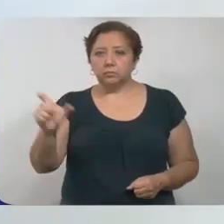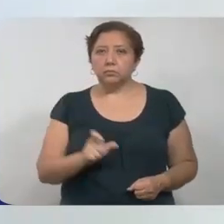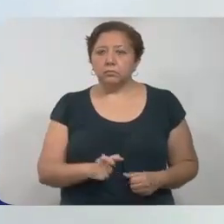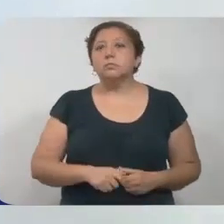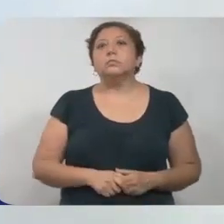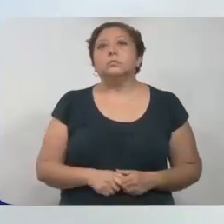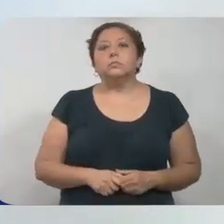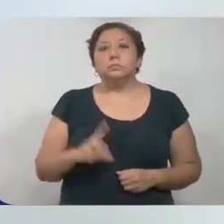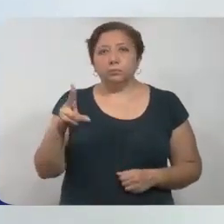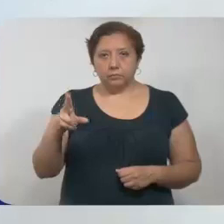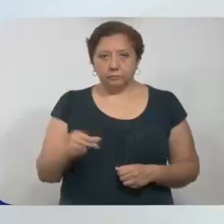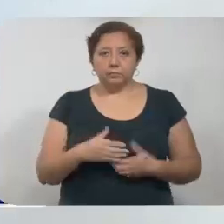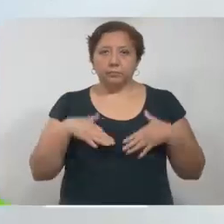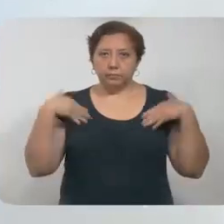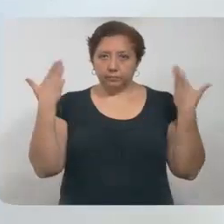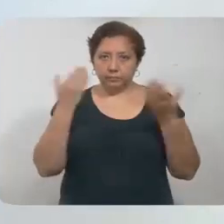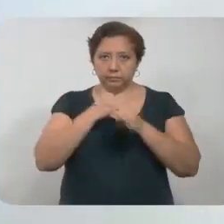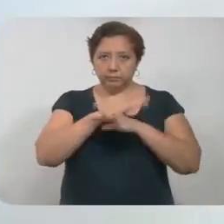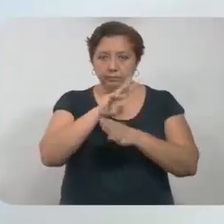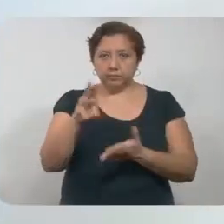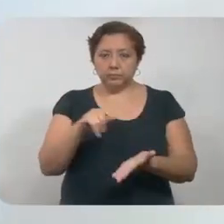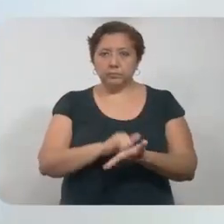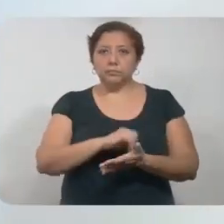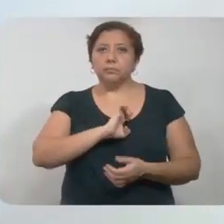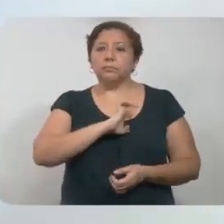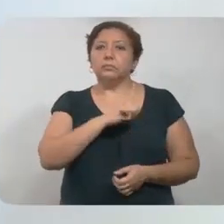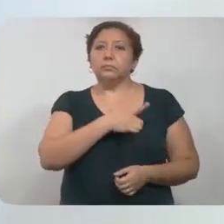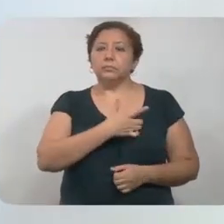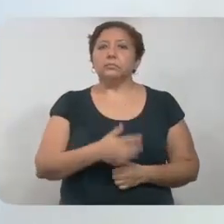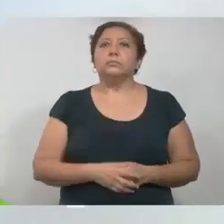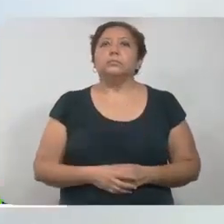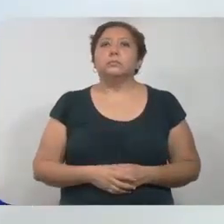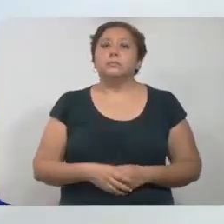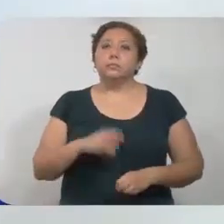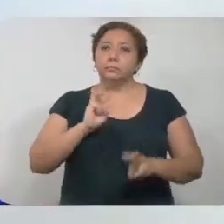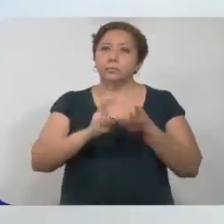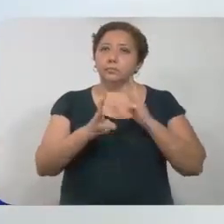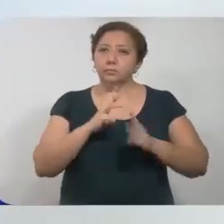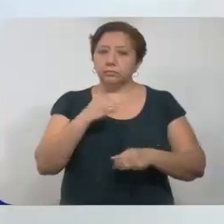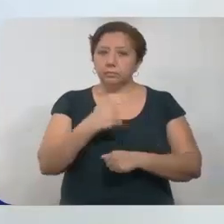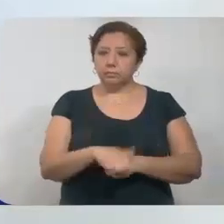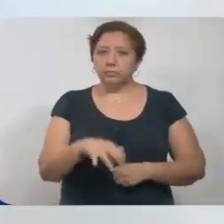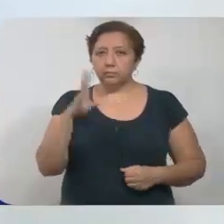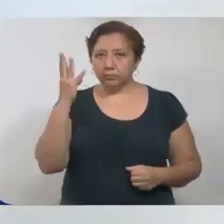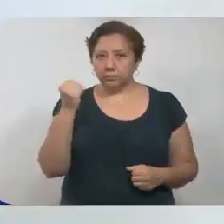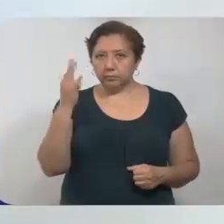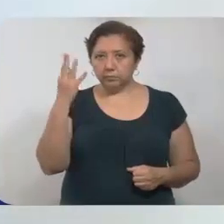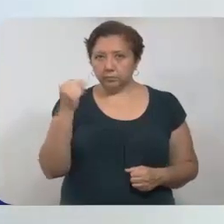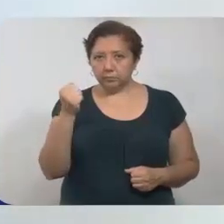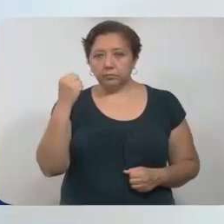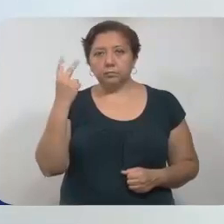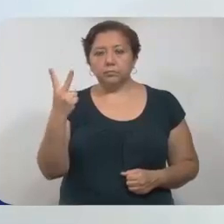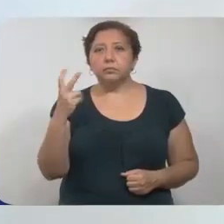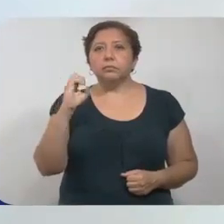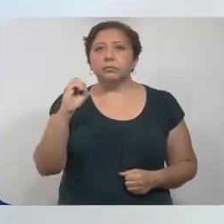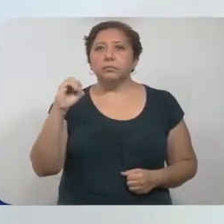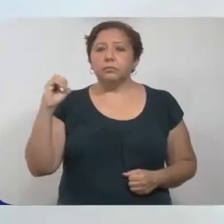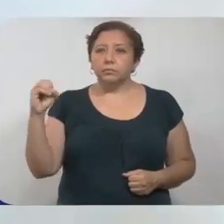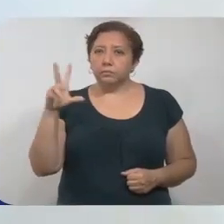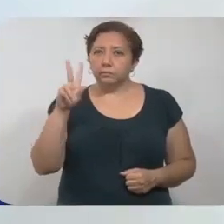.mx también ofrece información en maya y en español. El chat de WhatsApp en el número 9992